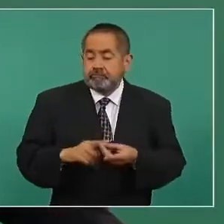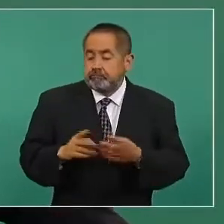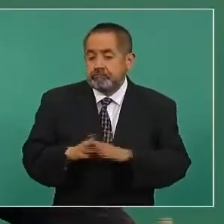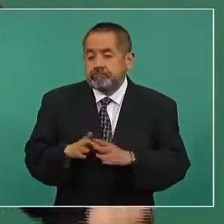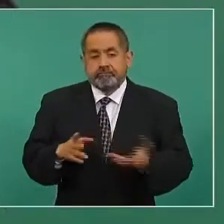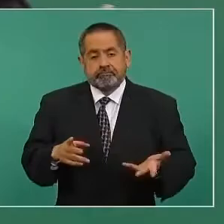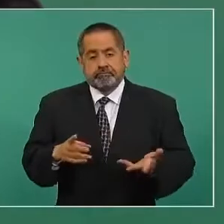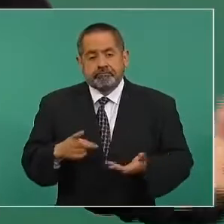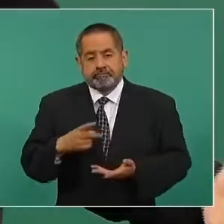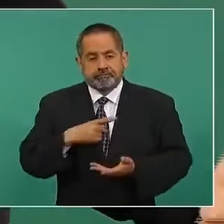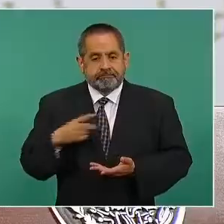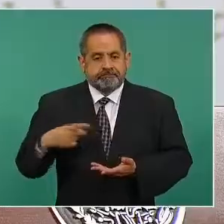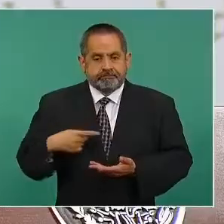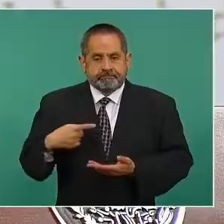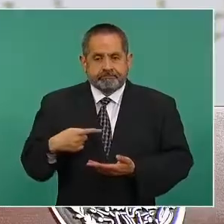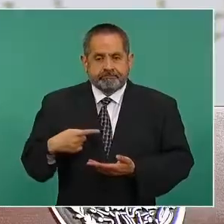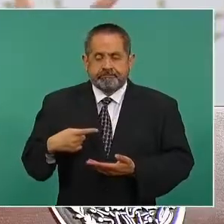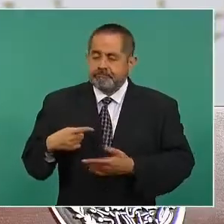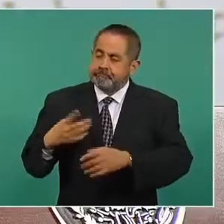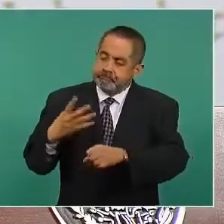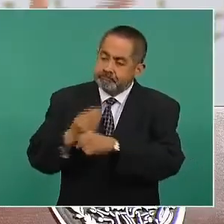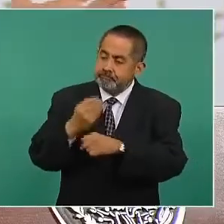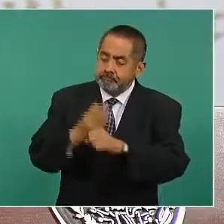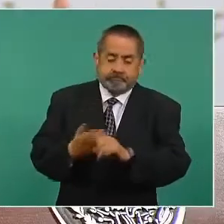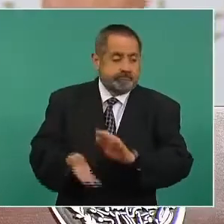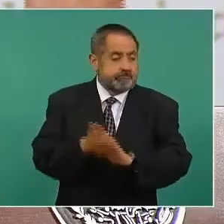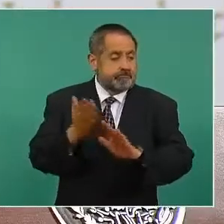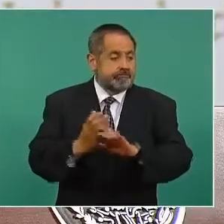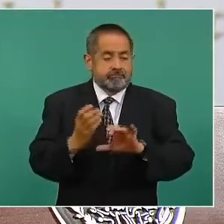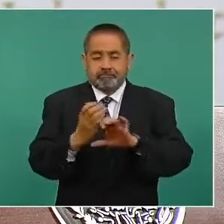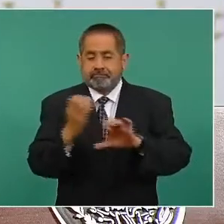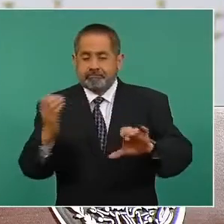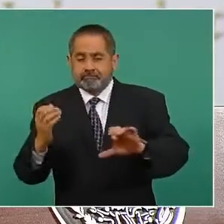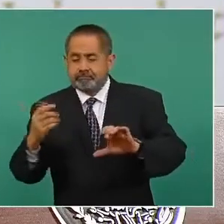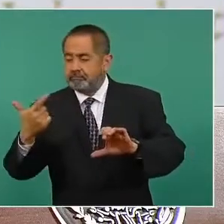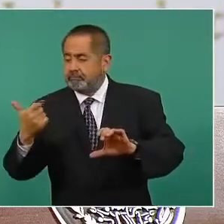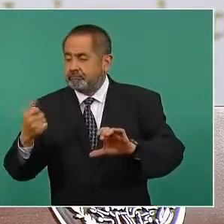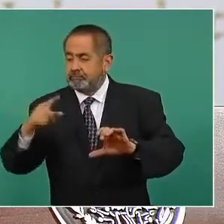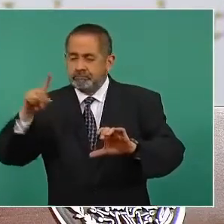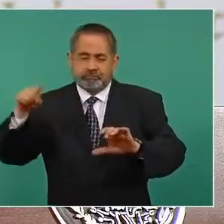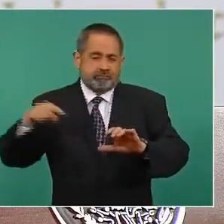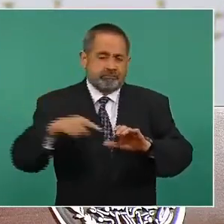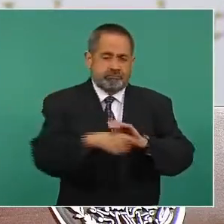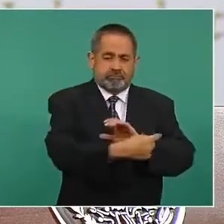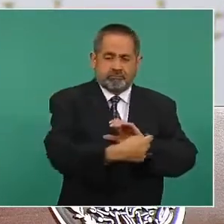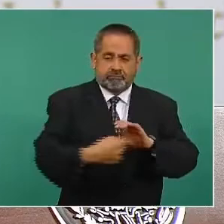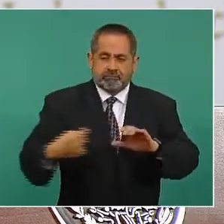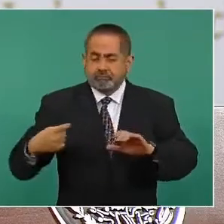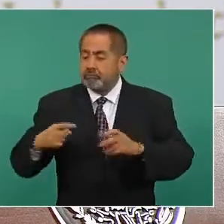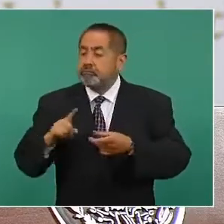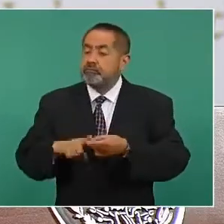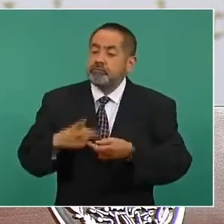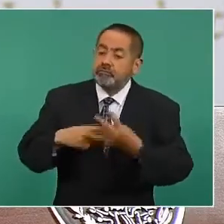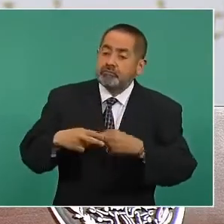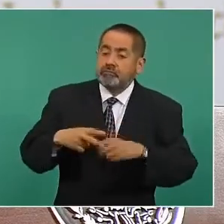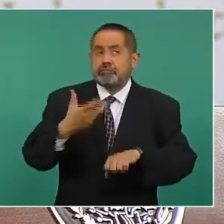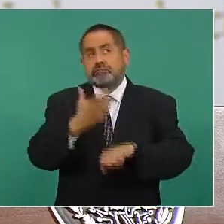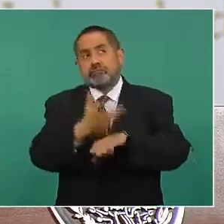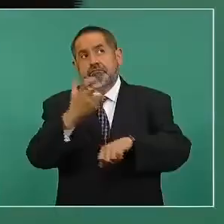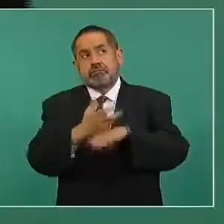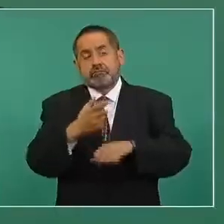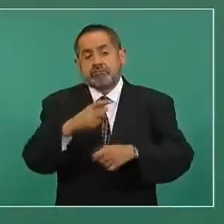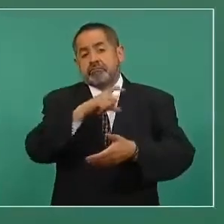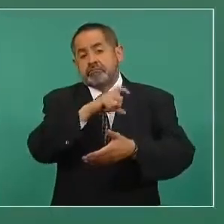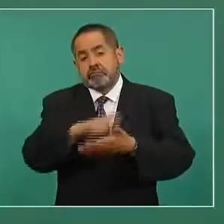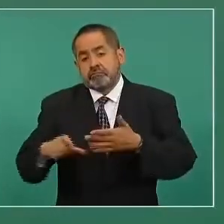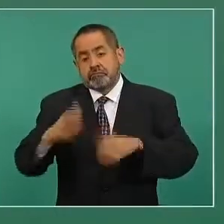hay que construir gasoductos, traer el gas de Estados Unidos,